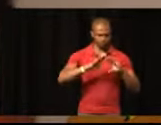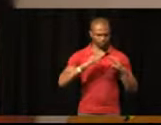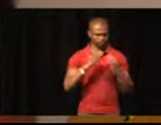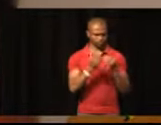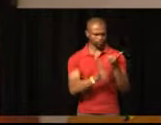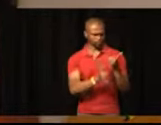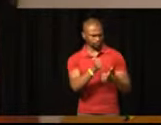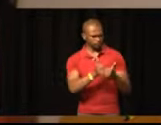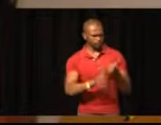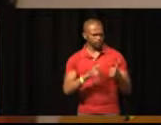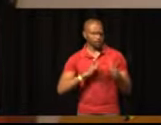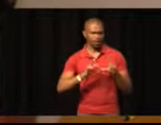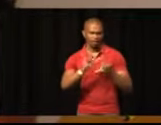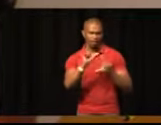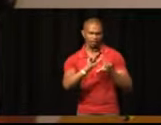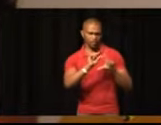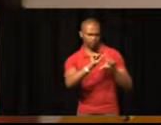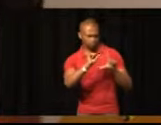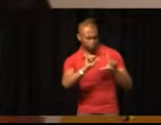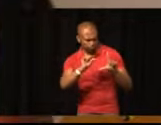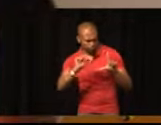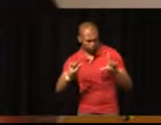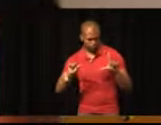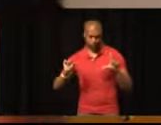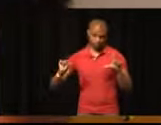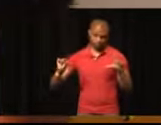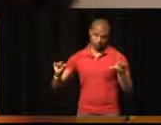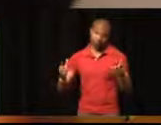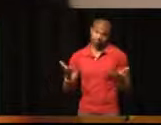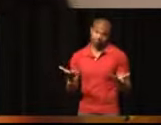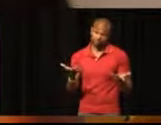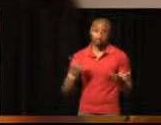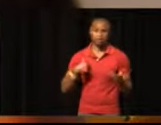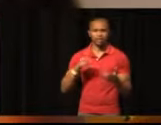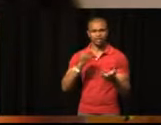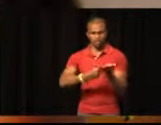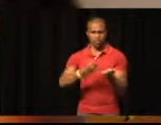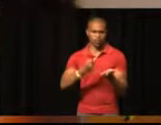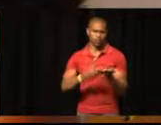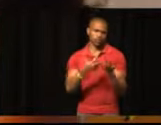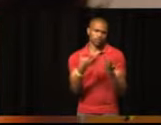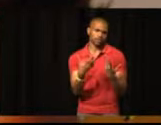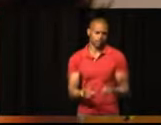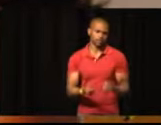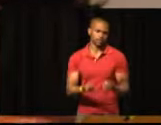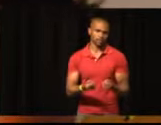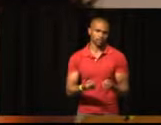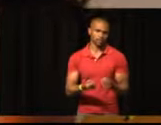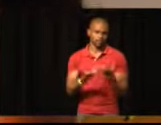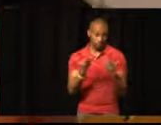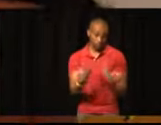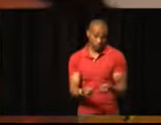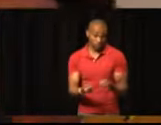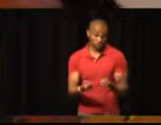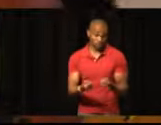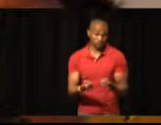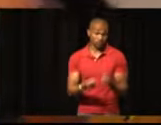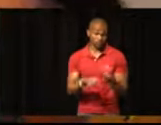de traer al mundial, habían las letras pequeñas que hablaban de todas esas cosas, y con la cual se llegó a un acuerdo y se aceptó